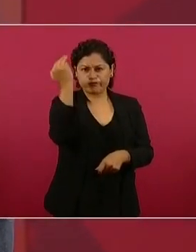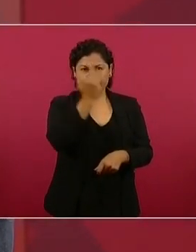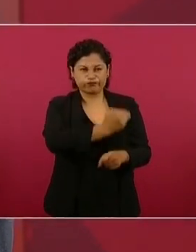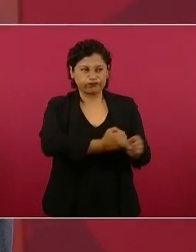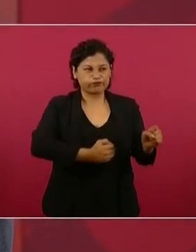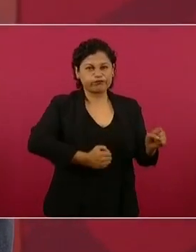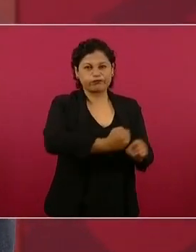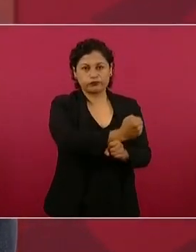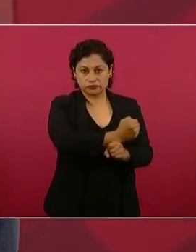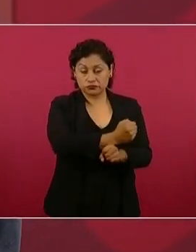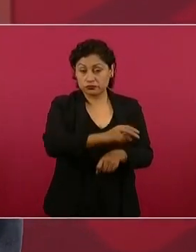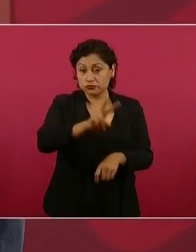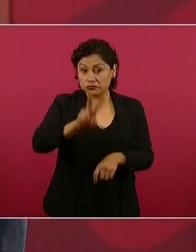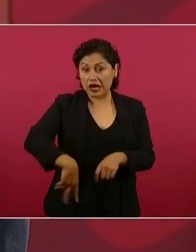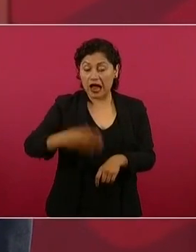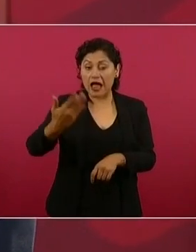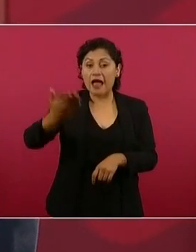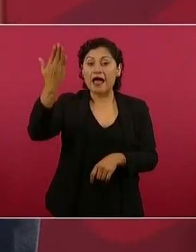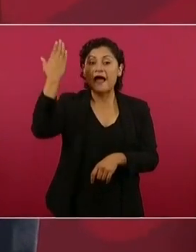utilizaban